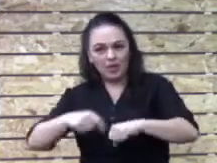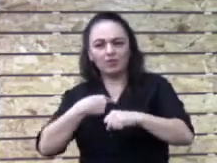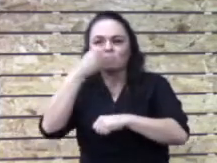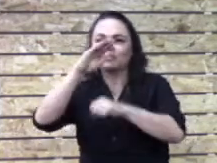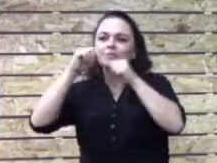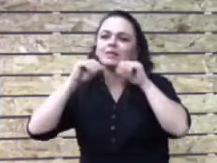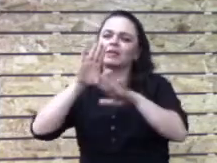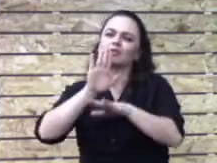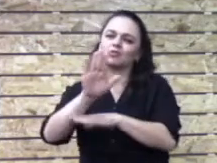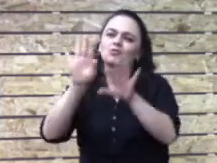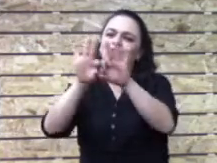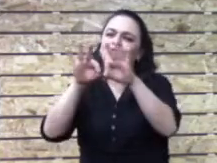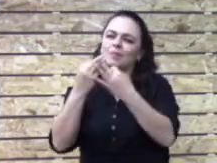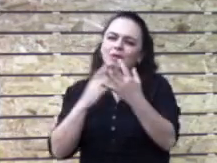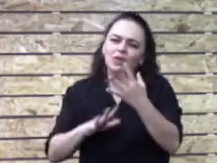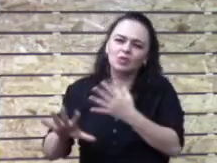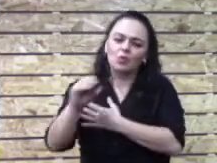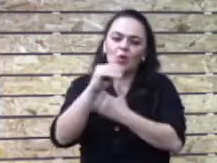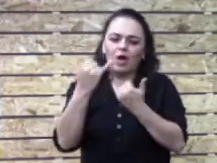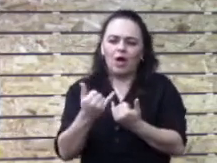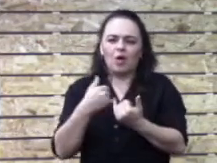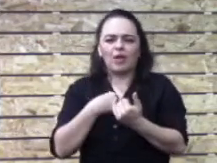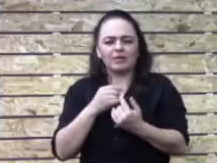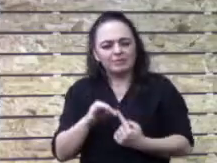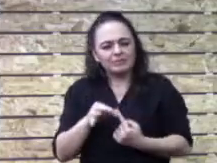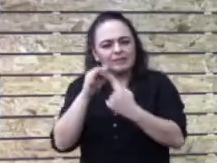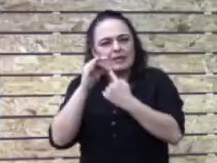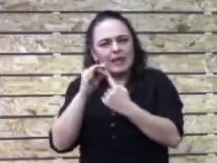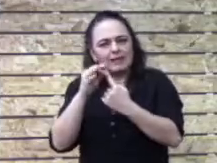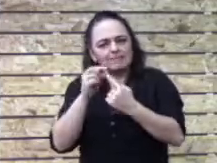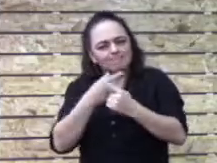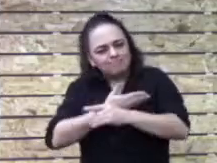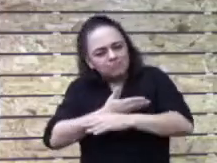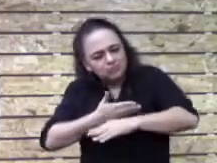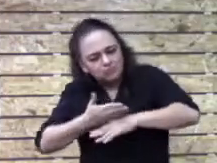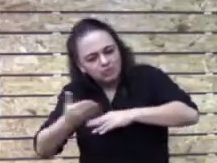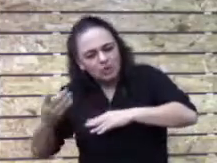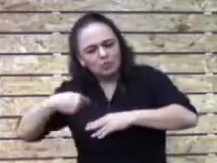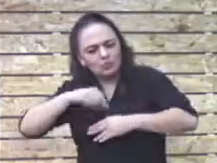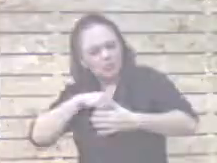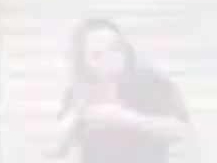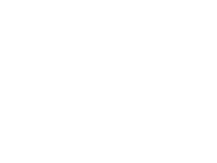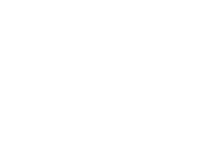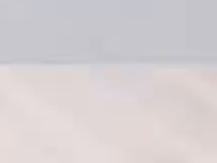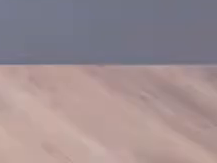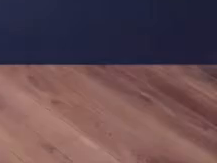Que este sea tiempo especial de comunión y de búsqueda del Señor.